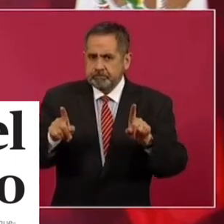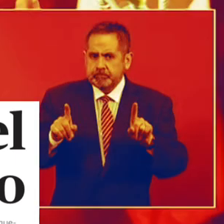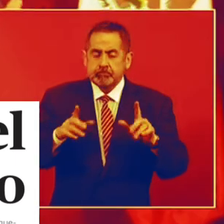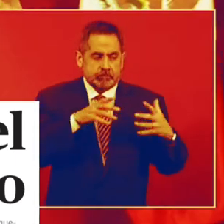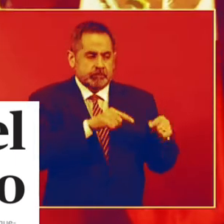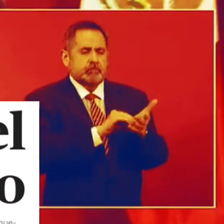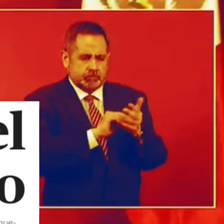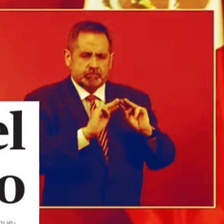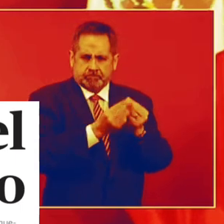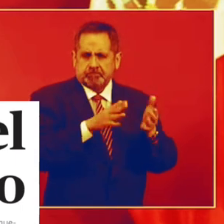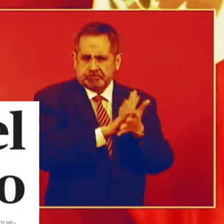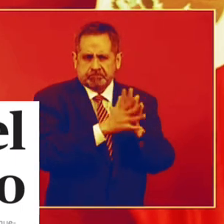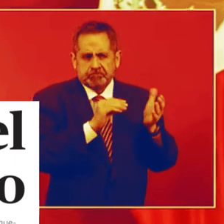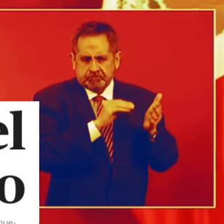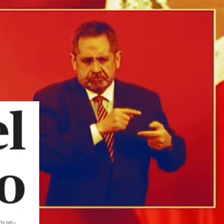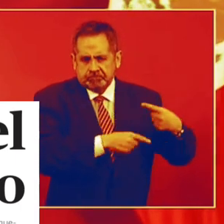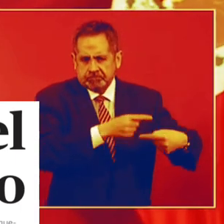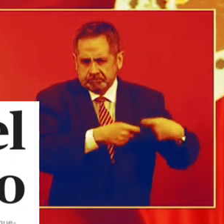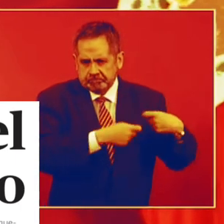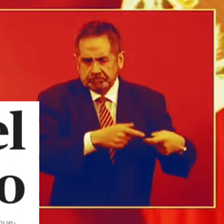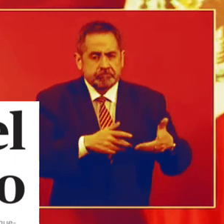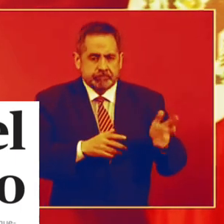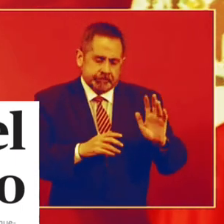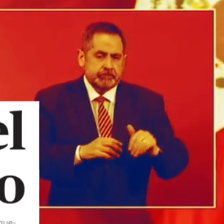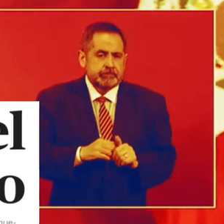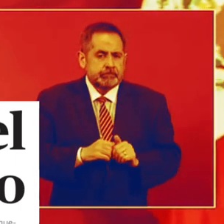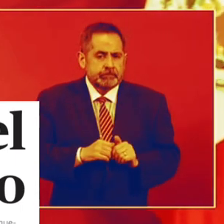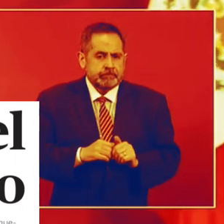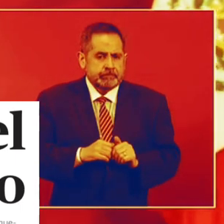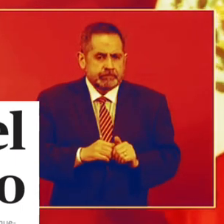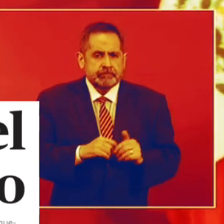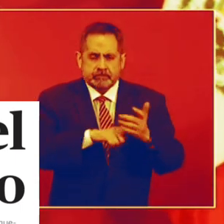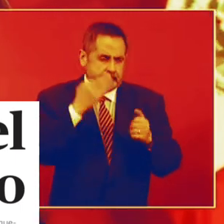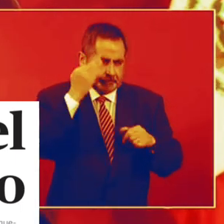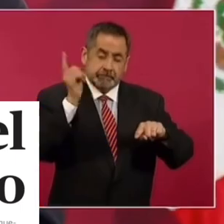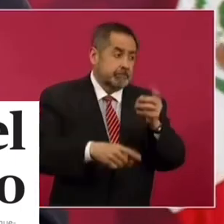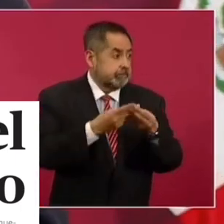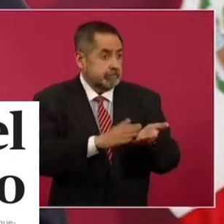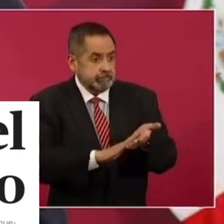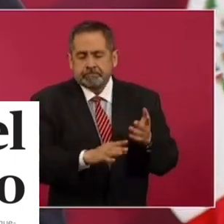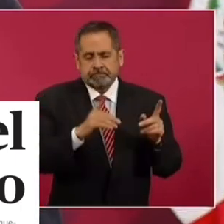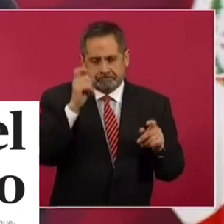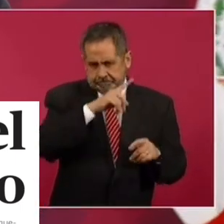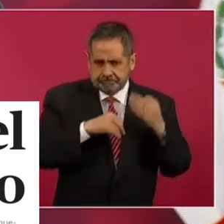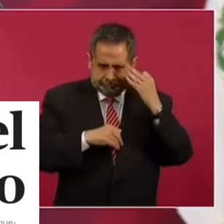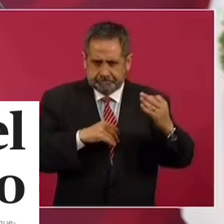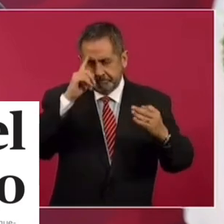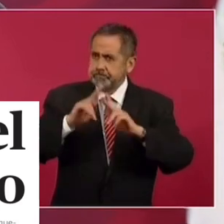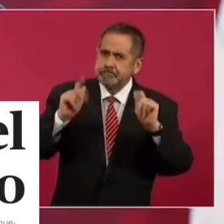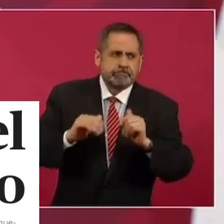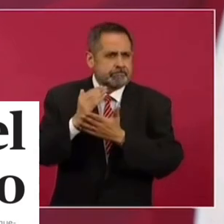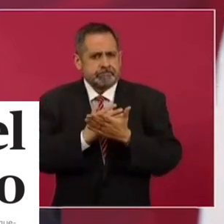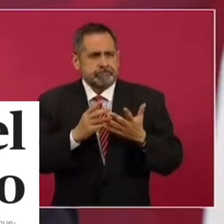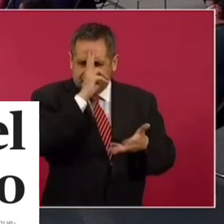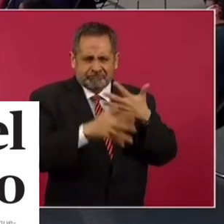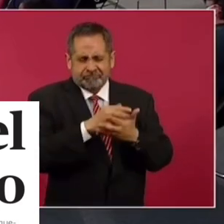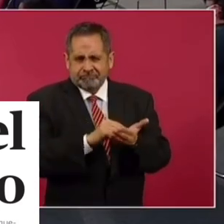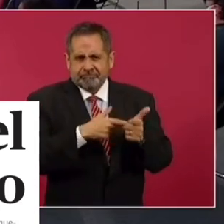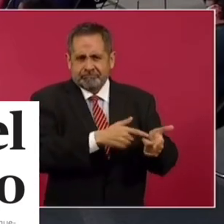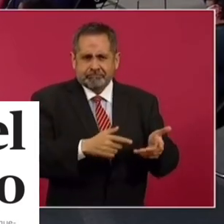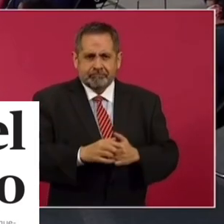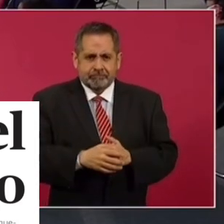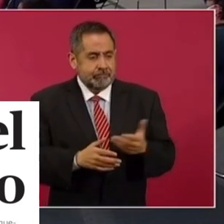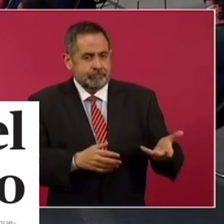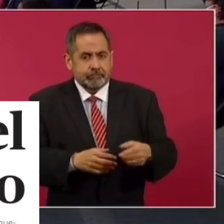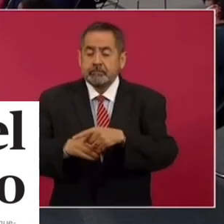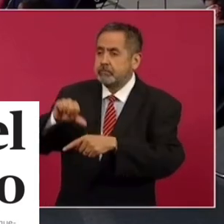Bueno, se mantienen estas bandas porque lleva tiempo pacificar a un país. El problema está